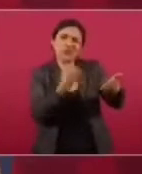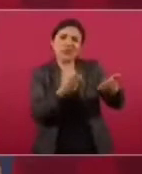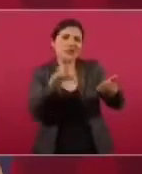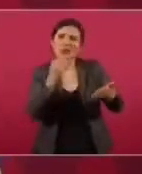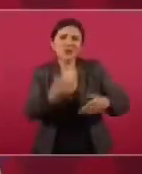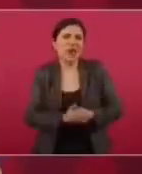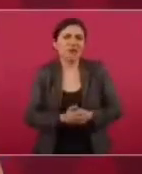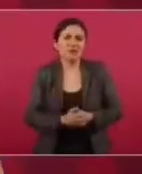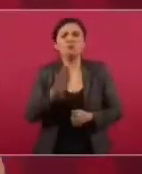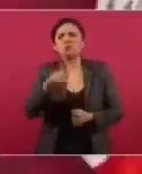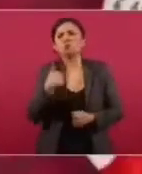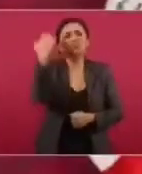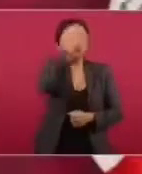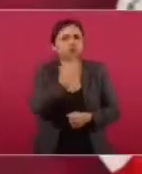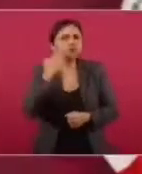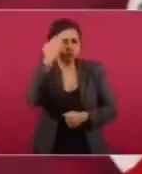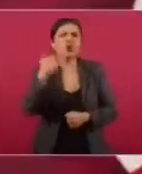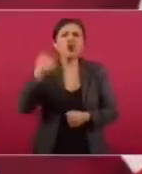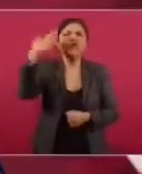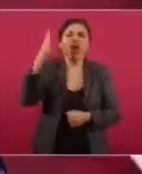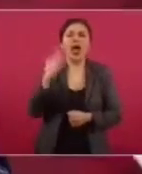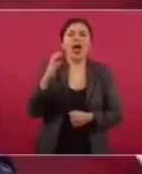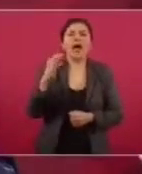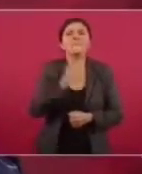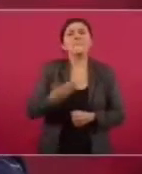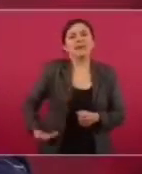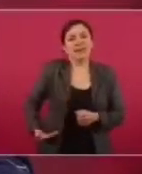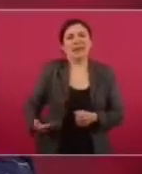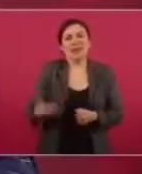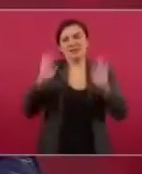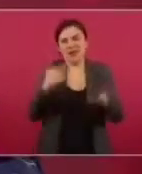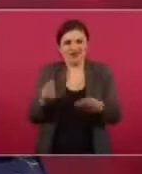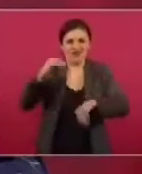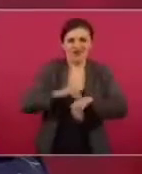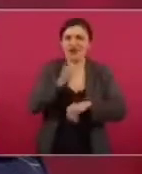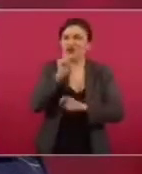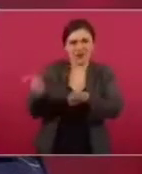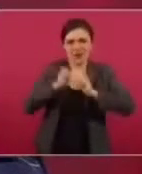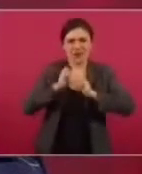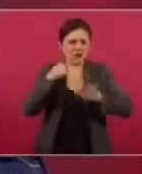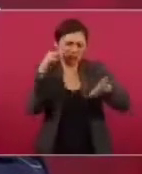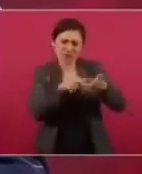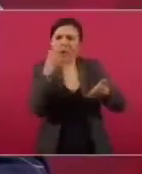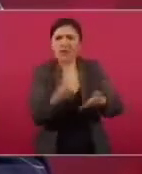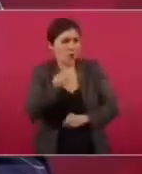Y como estábamos de observadores, era yo presidente electo, dije que eso no lo aceptábamos